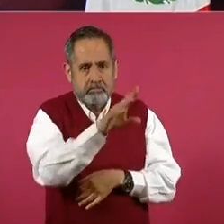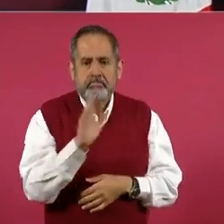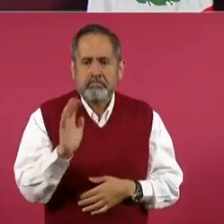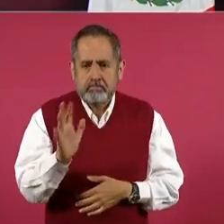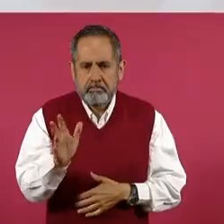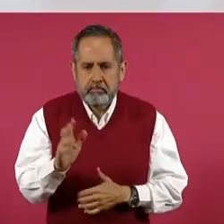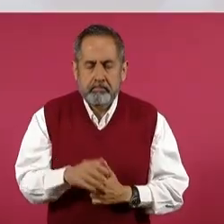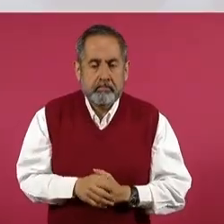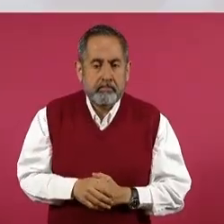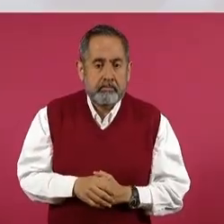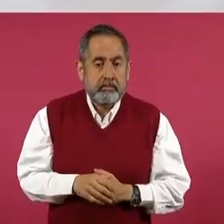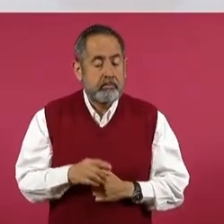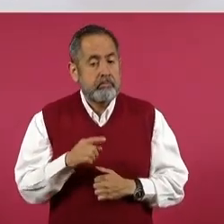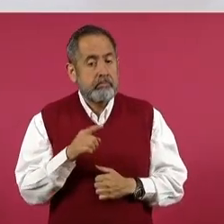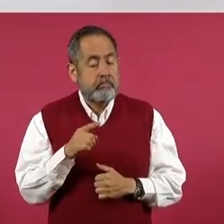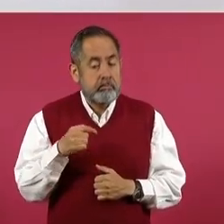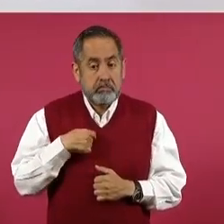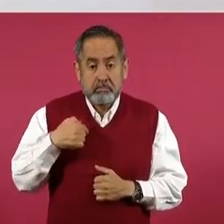que no sabía, pero